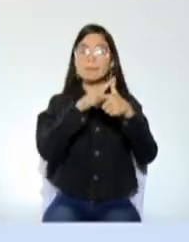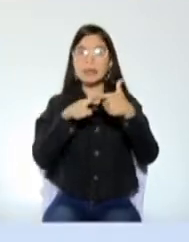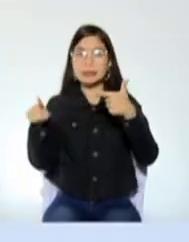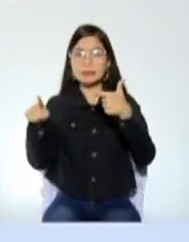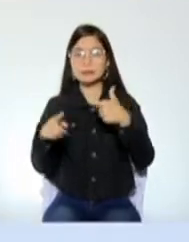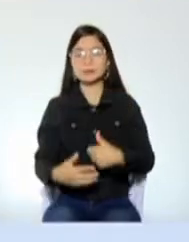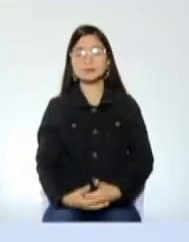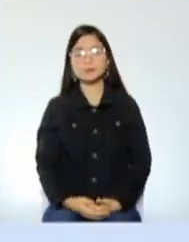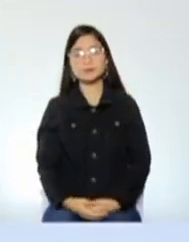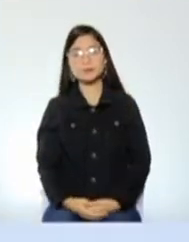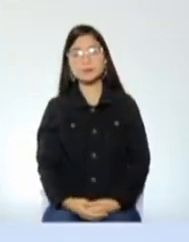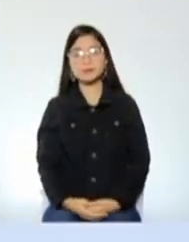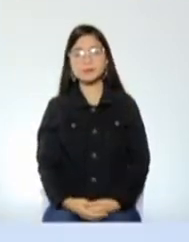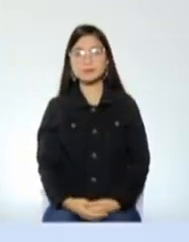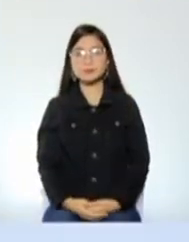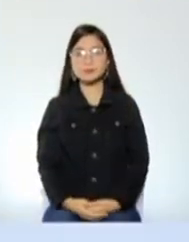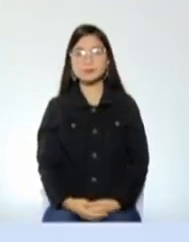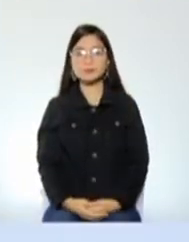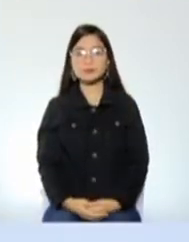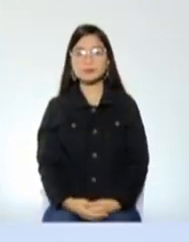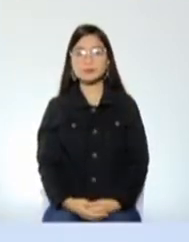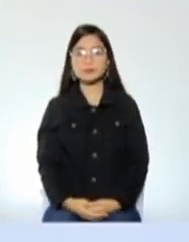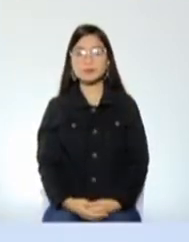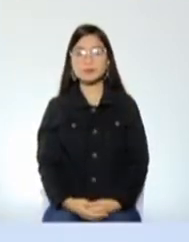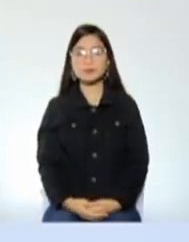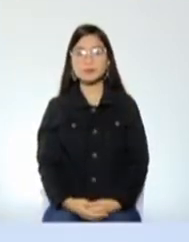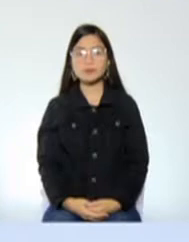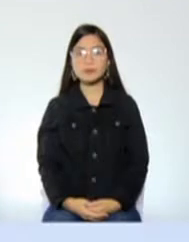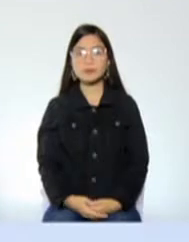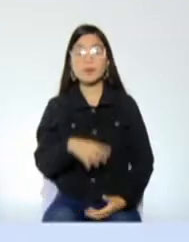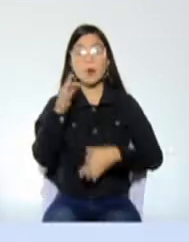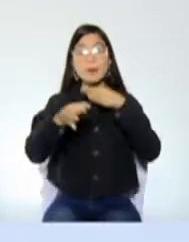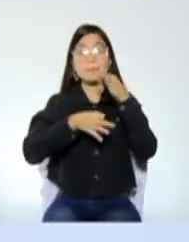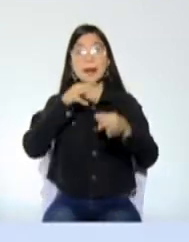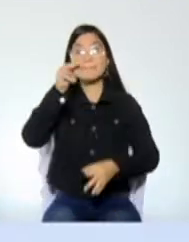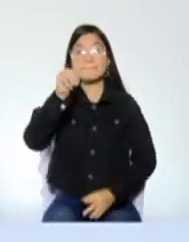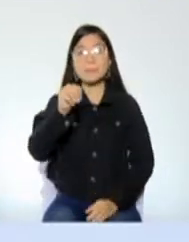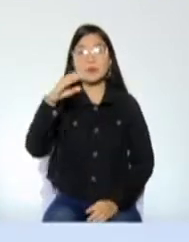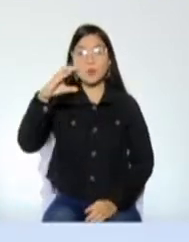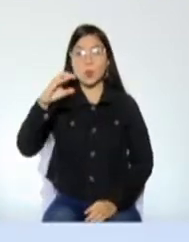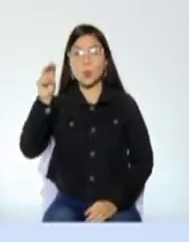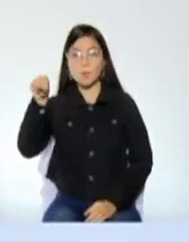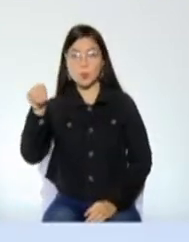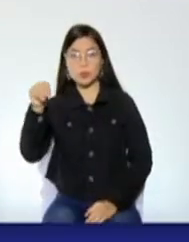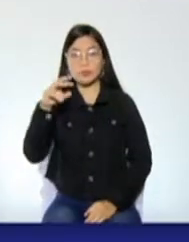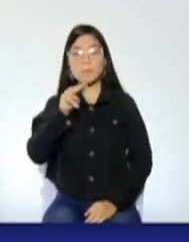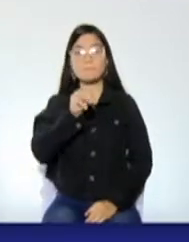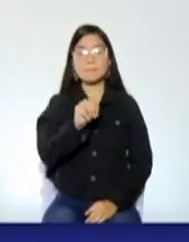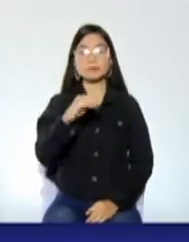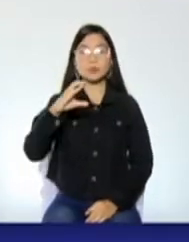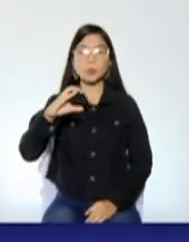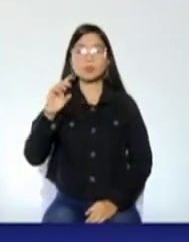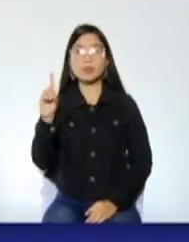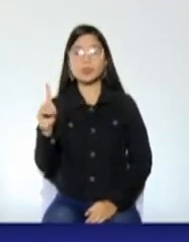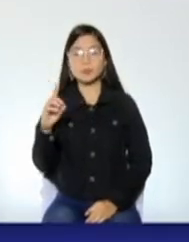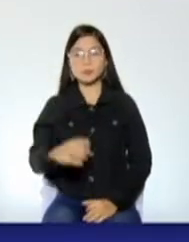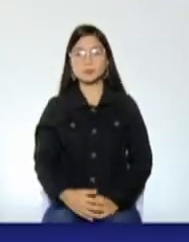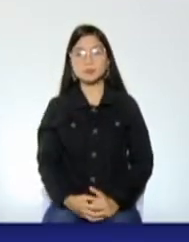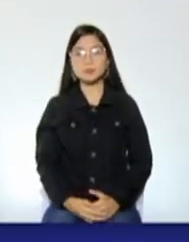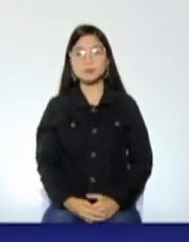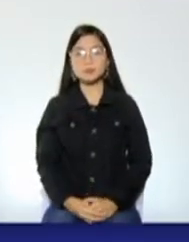Para esto vamos a estar hablando sobre mínimos común múltiplo y máximos común divisor. Vamos a la pizarra a